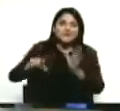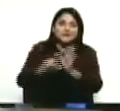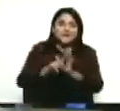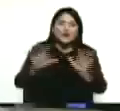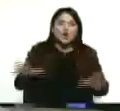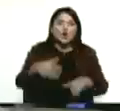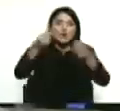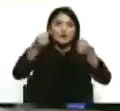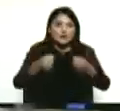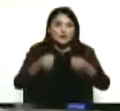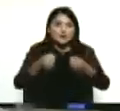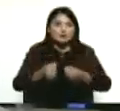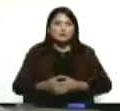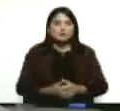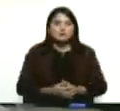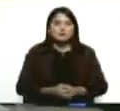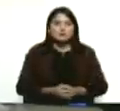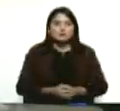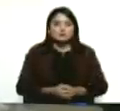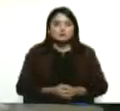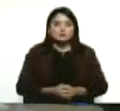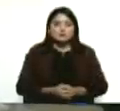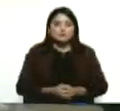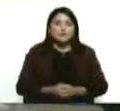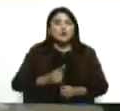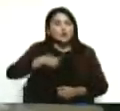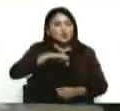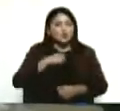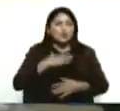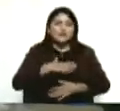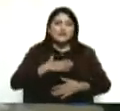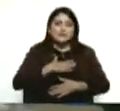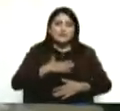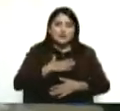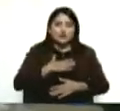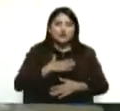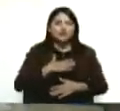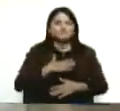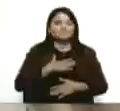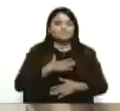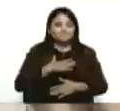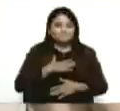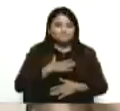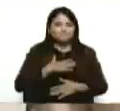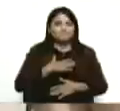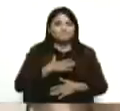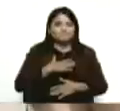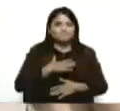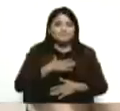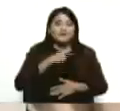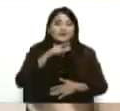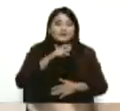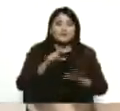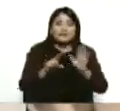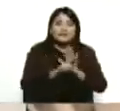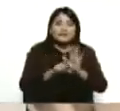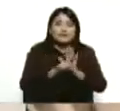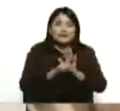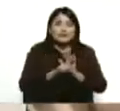nuestra Constitución. Y estamos profundamente satisfechos porque esta ley ha sido un clamor